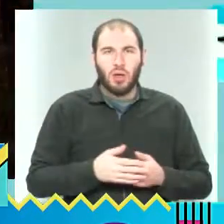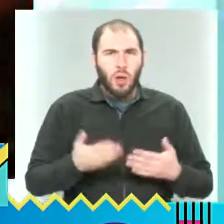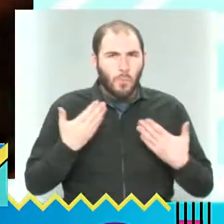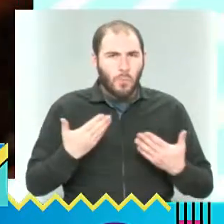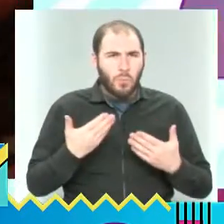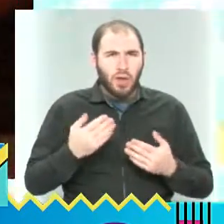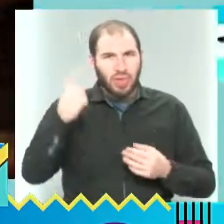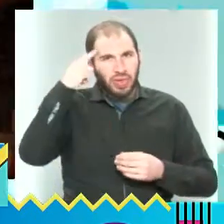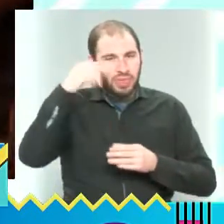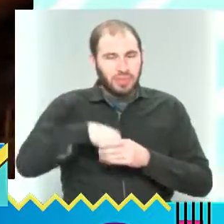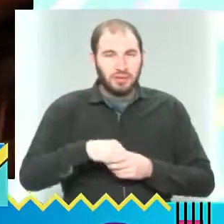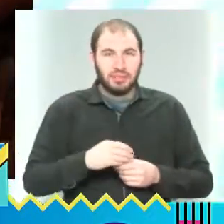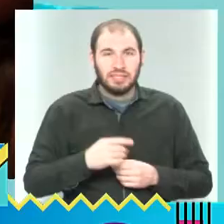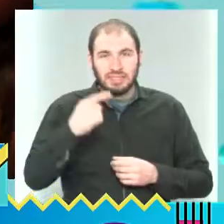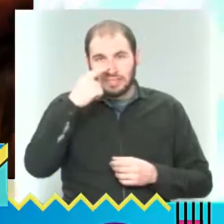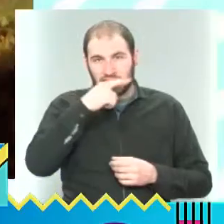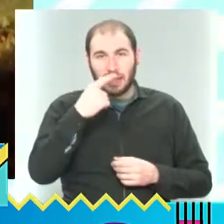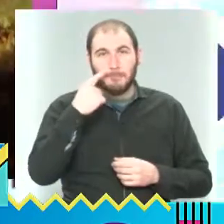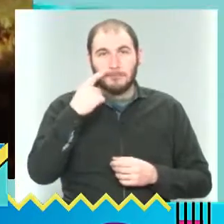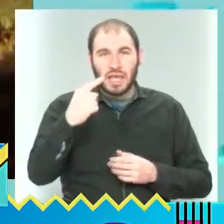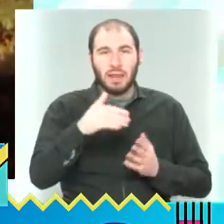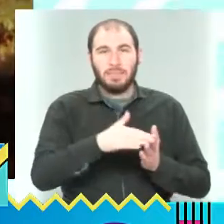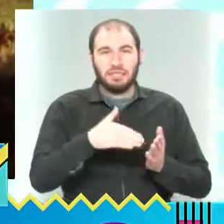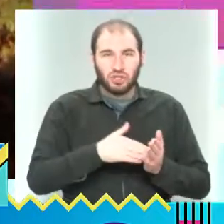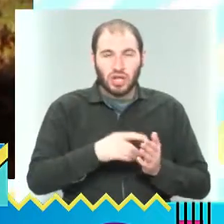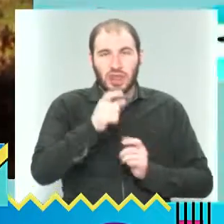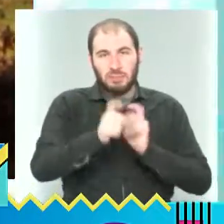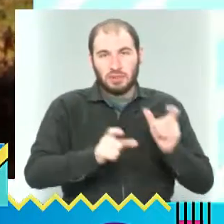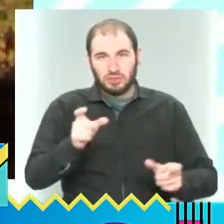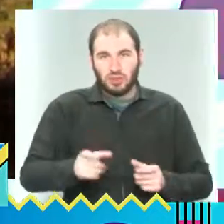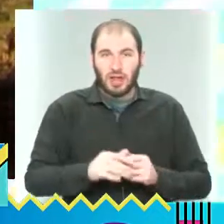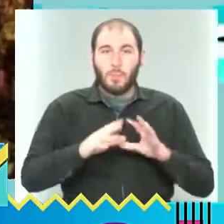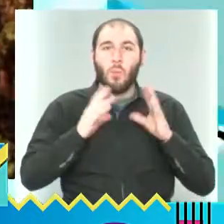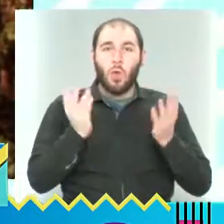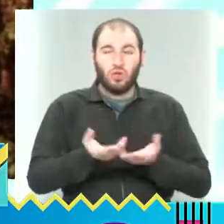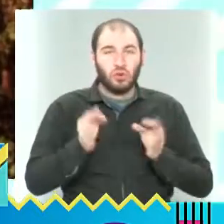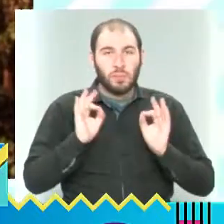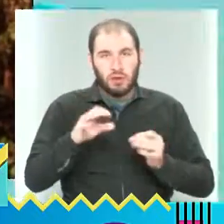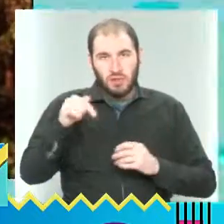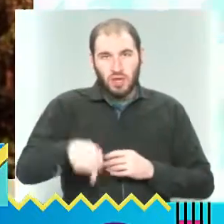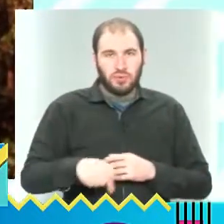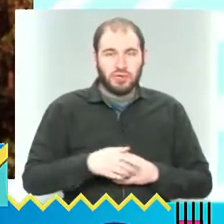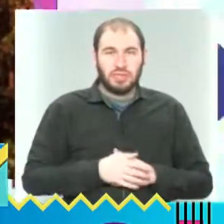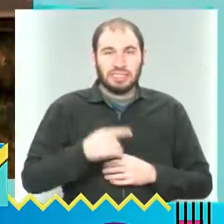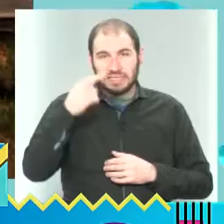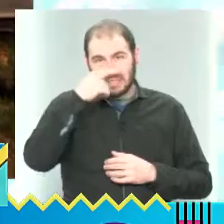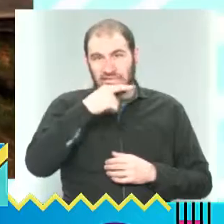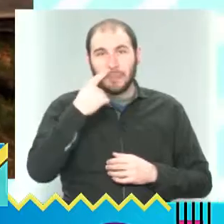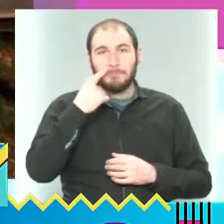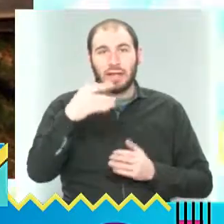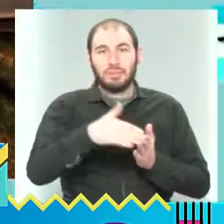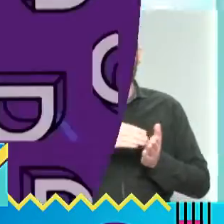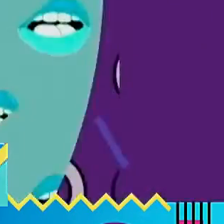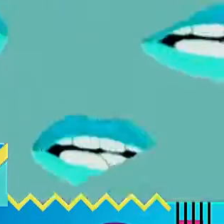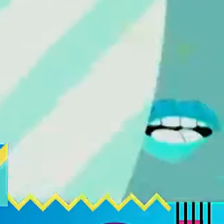si les cabe en la cabeza, 7.000 millones de personas hay en el planeta en este momento. 7.000 millones.